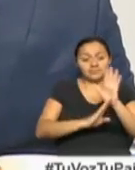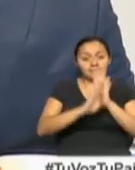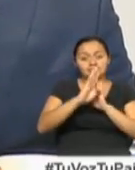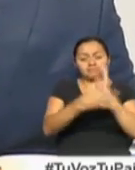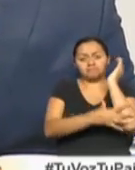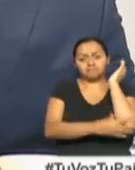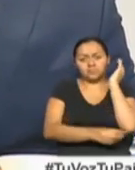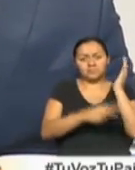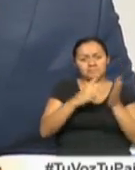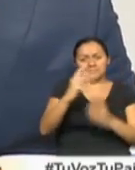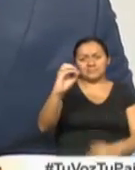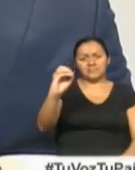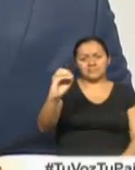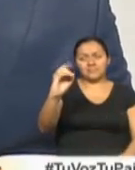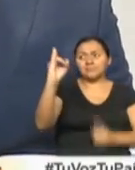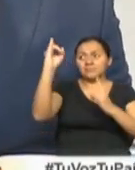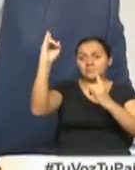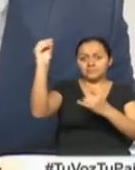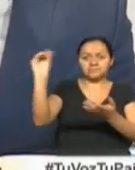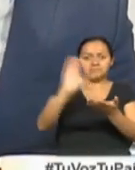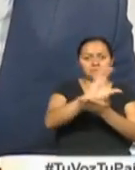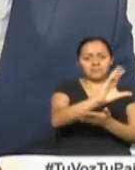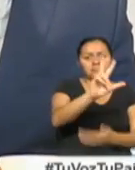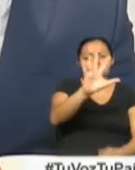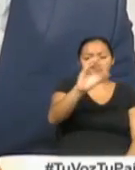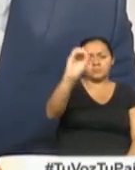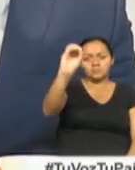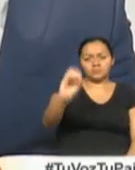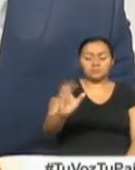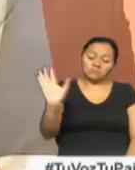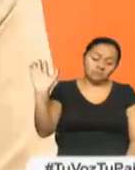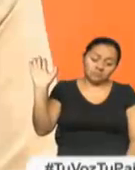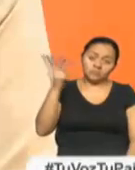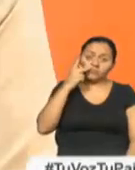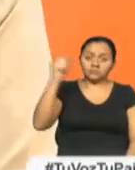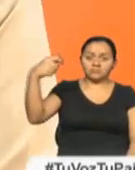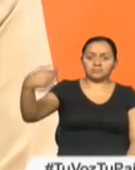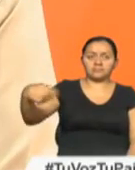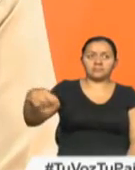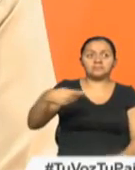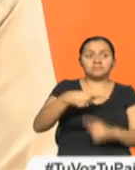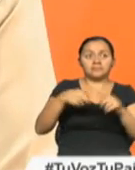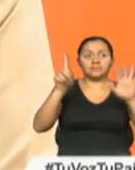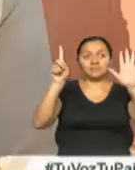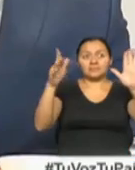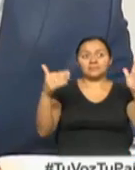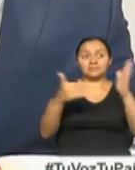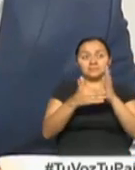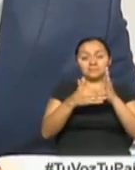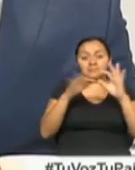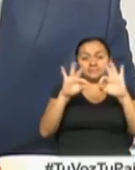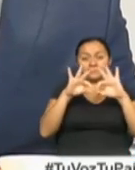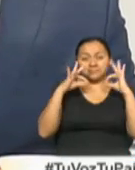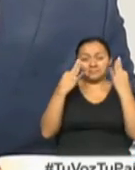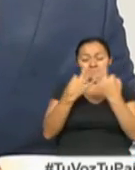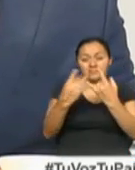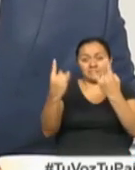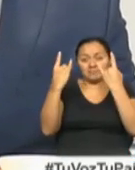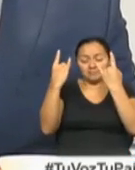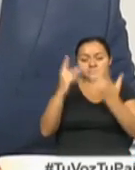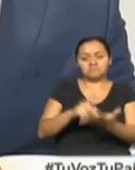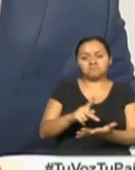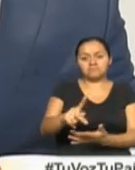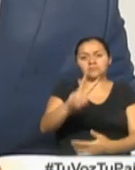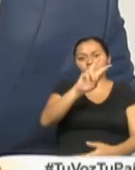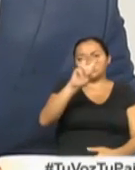pobres pagan cero y los más ricos pagan hasta 35%, significa que 6.000 familias de las más ricas pagan 200